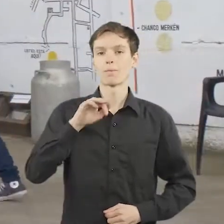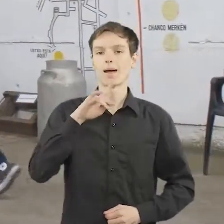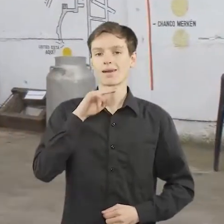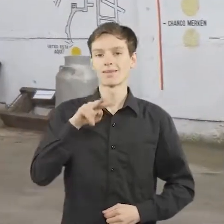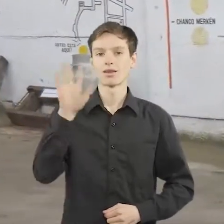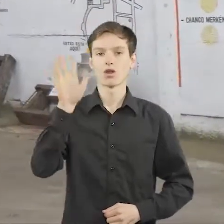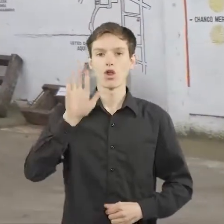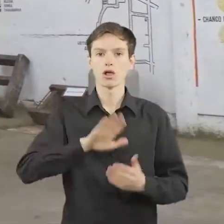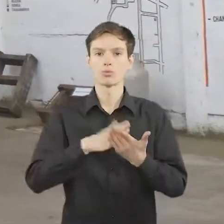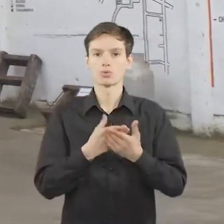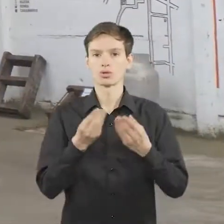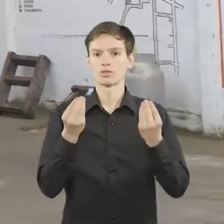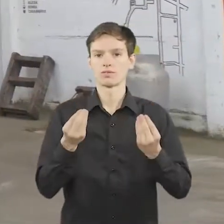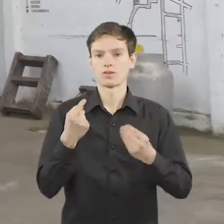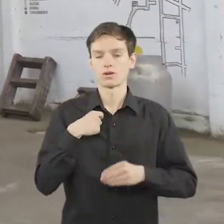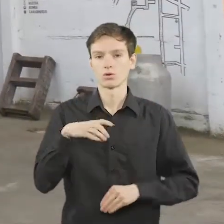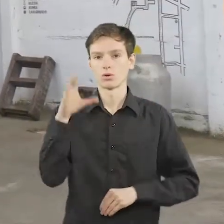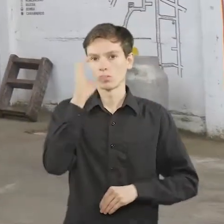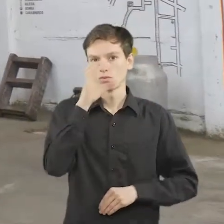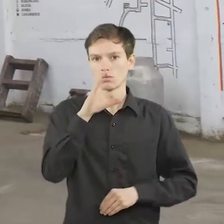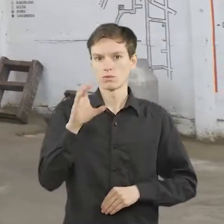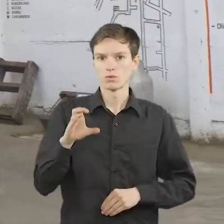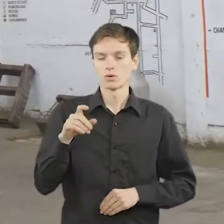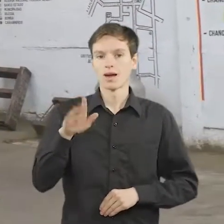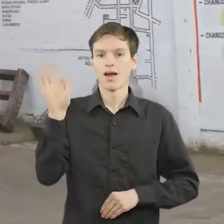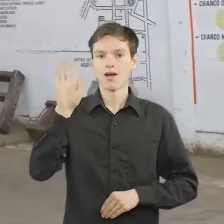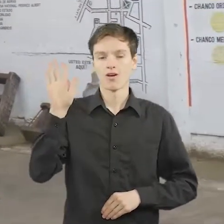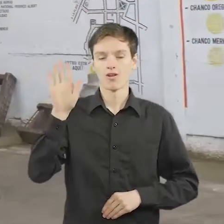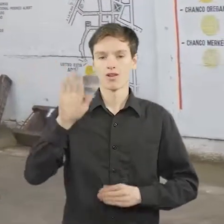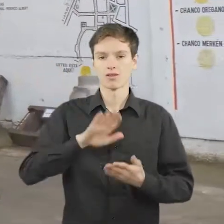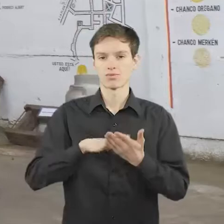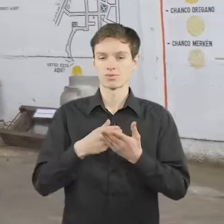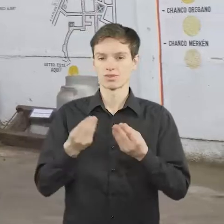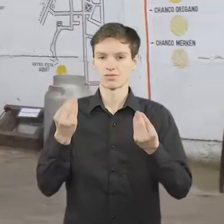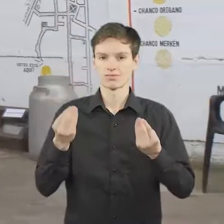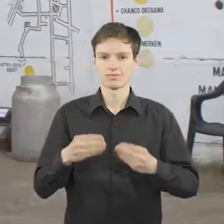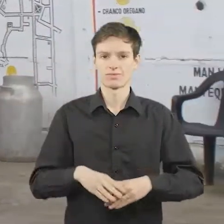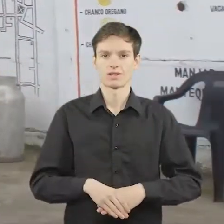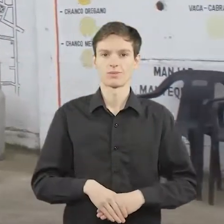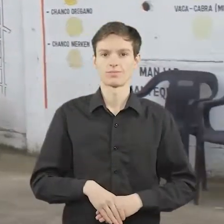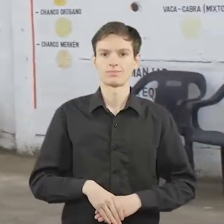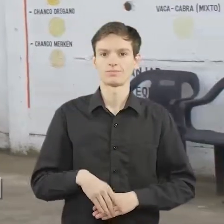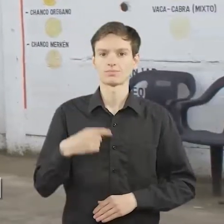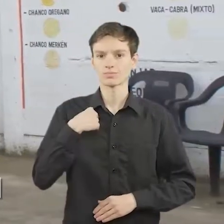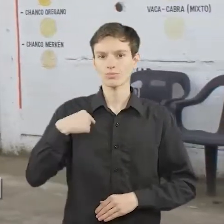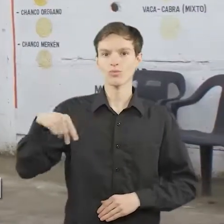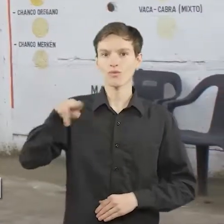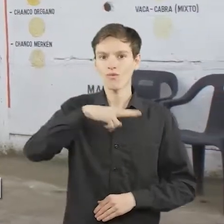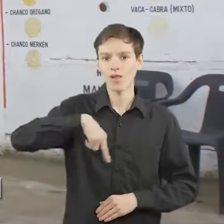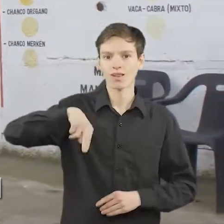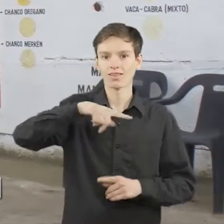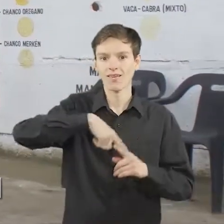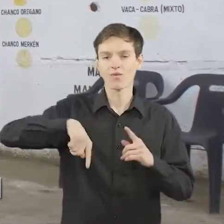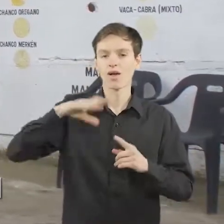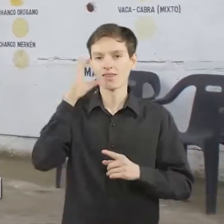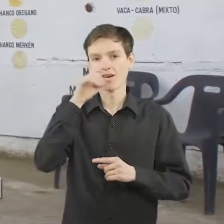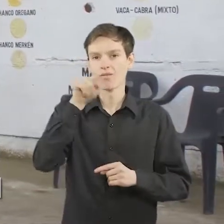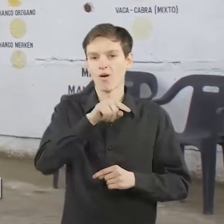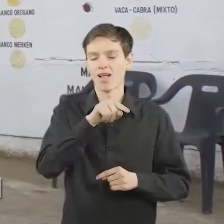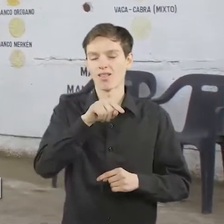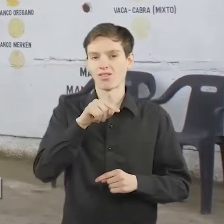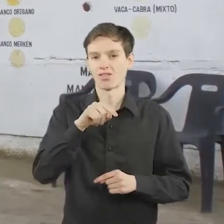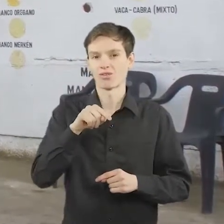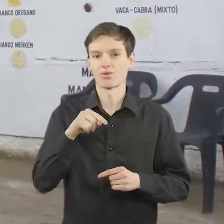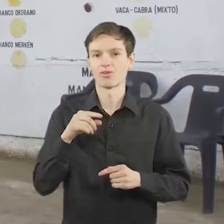Hola, yo soy Martín. Hola, ¿qué tal Martín? Lo hemos buscado mucho tiempo. Mire, saluda a la cámara. Hola, ¿qué tal? Nos vemos vuelta por todo Chanco,